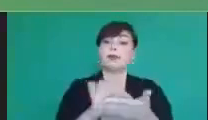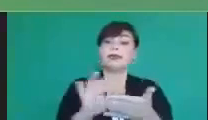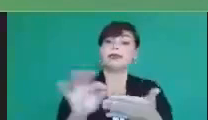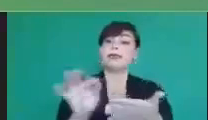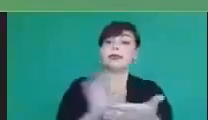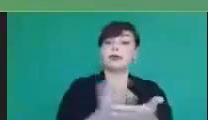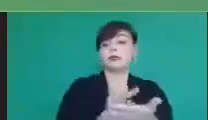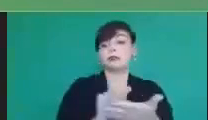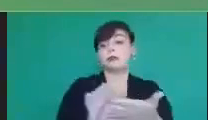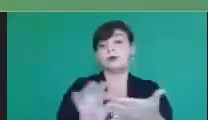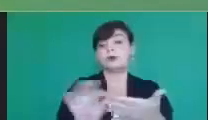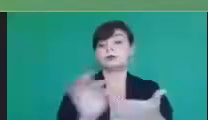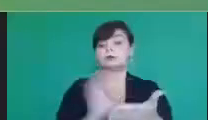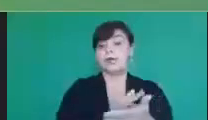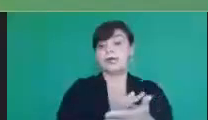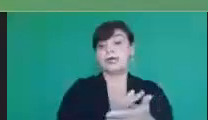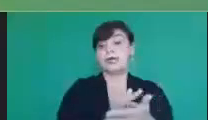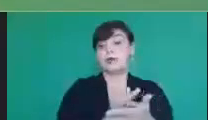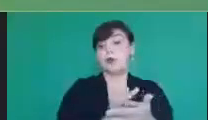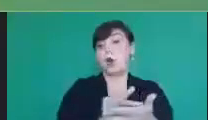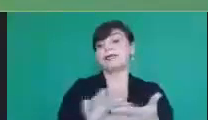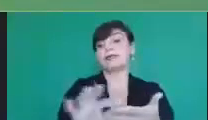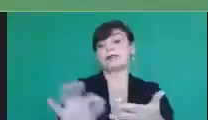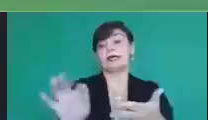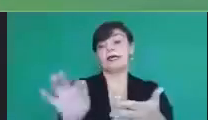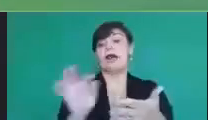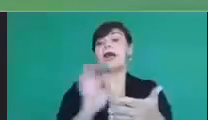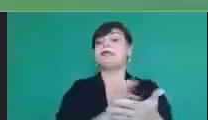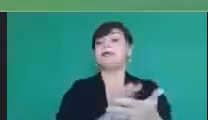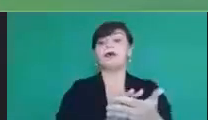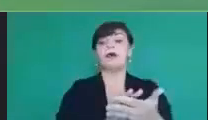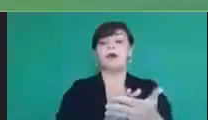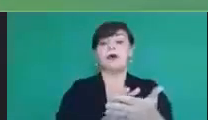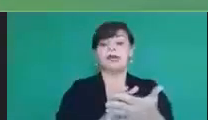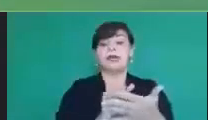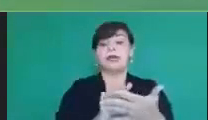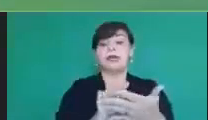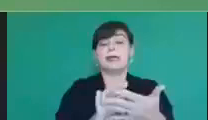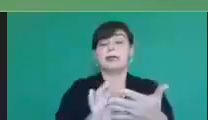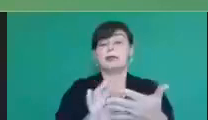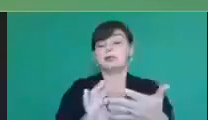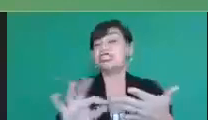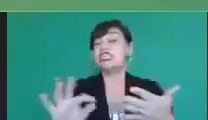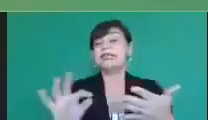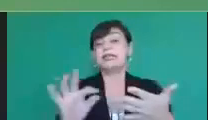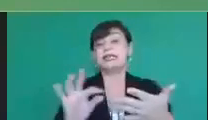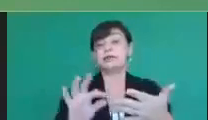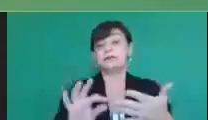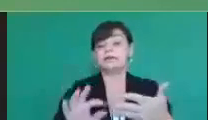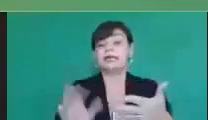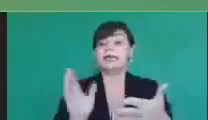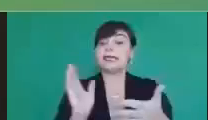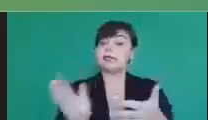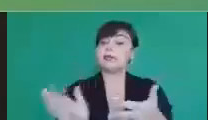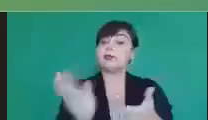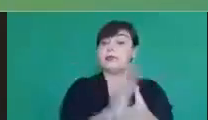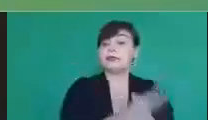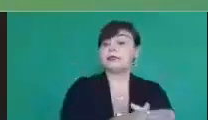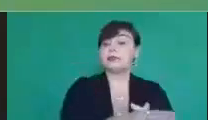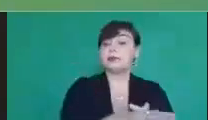ponen de decoración hojitas de apio, chile, y esto